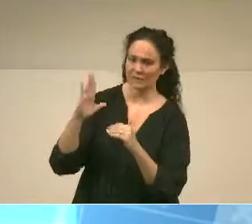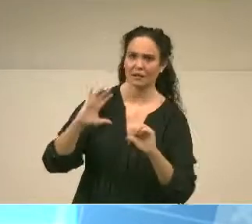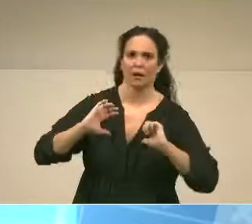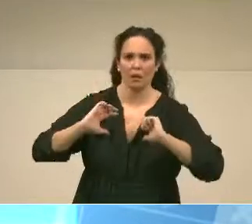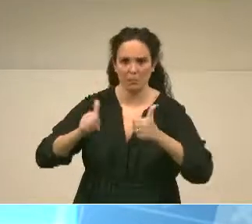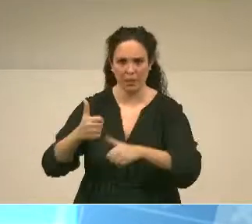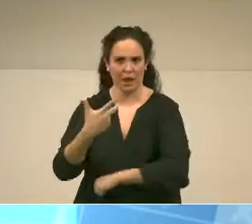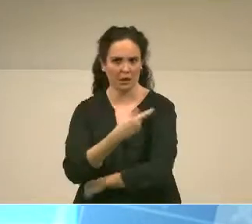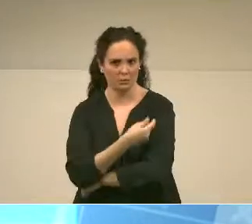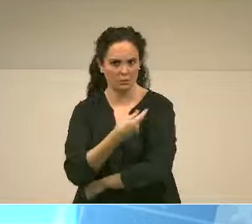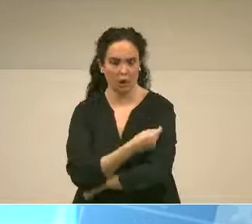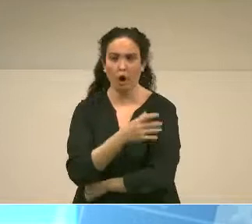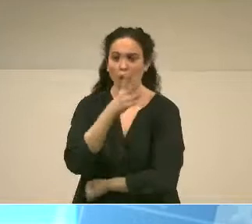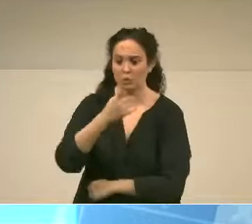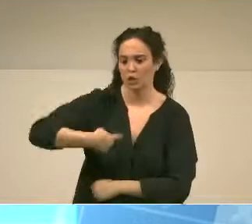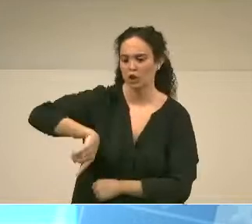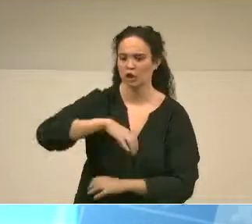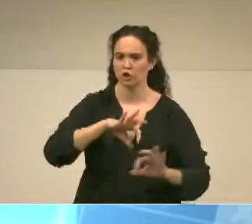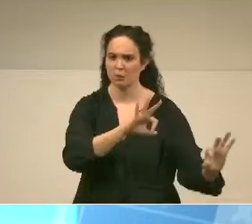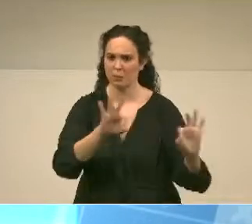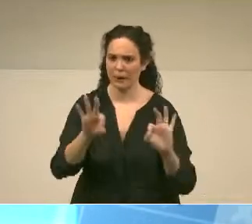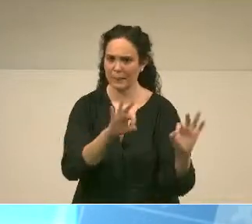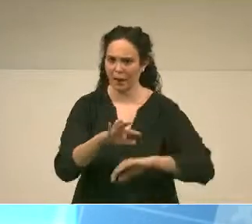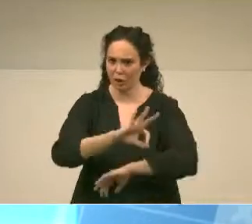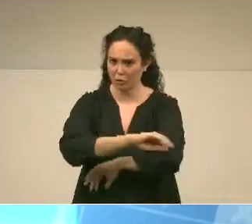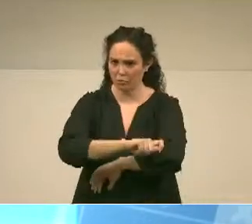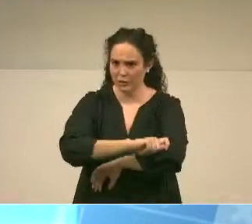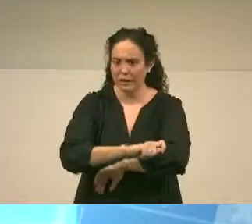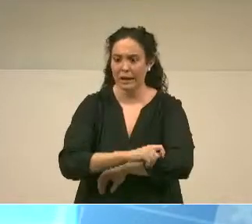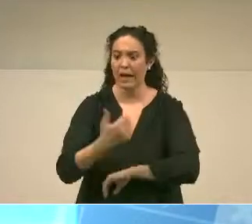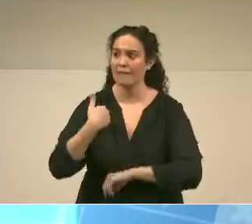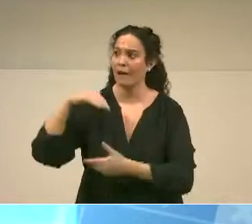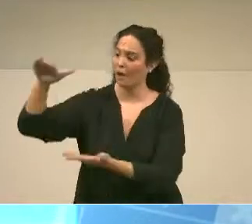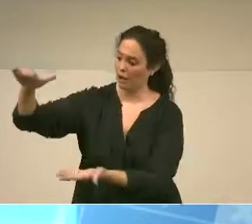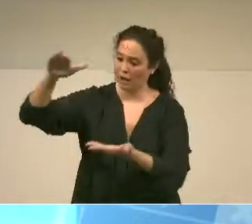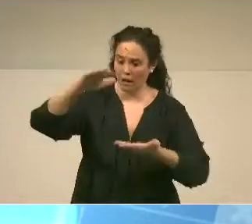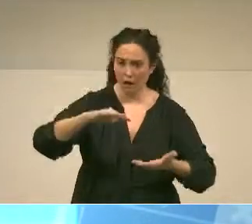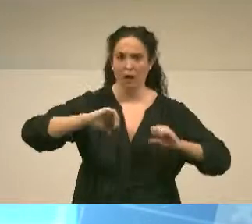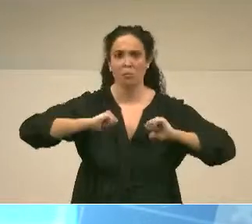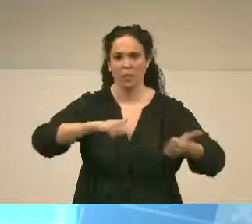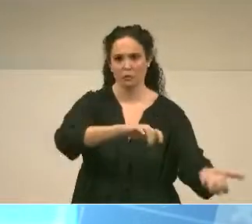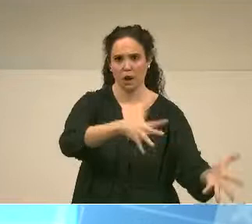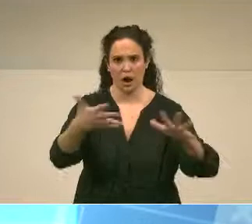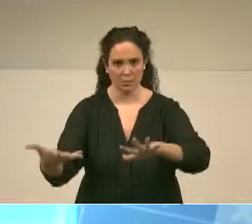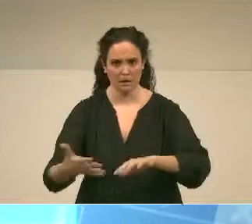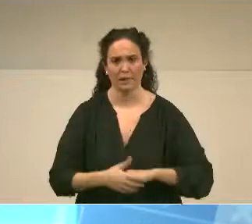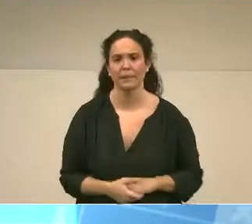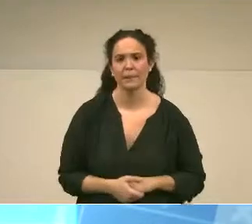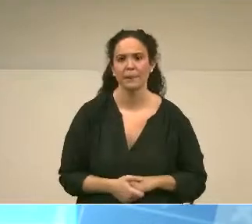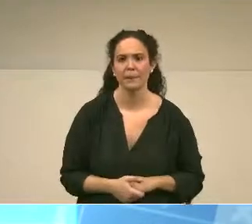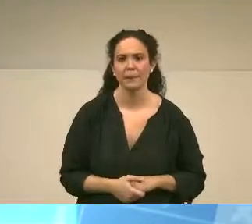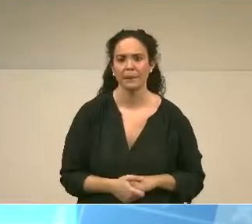vamos preparando ese dispositivo para cuando tengamos las vacunas, si es menester, lo podamos también iniciar.